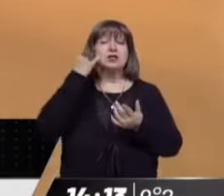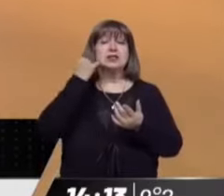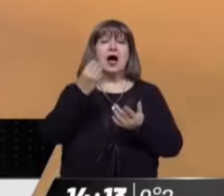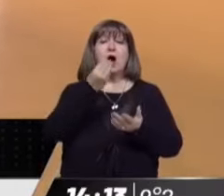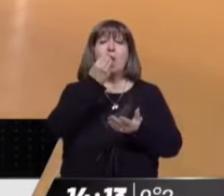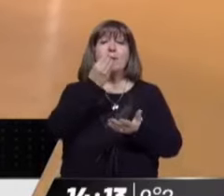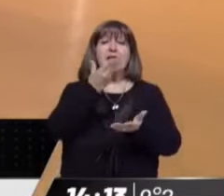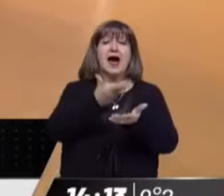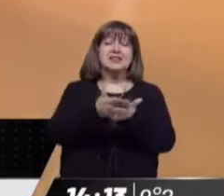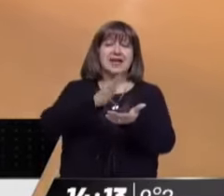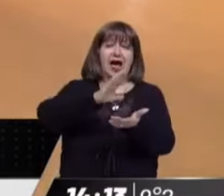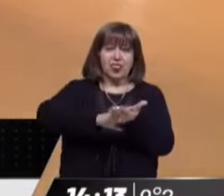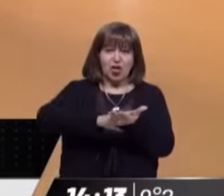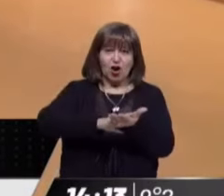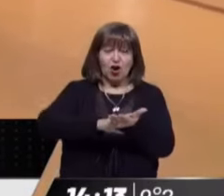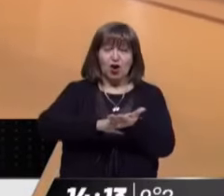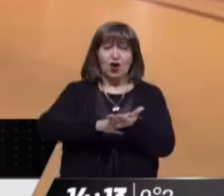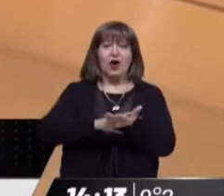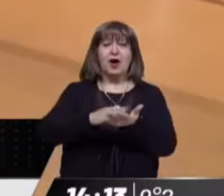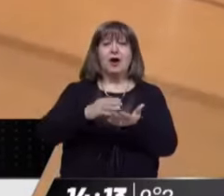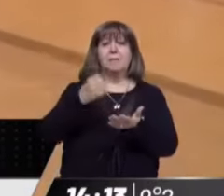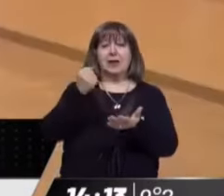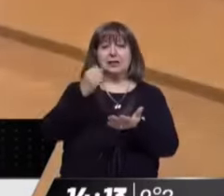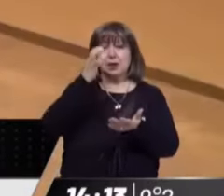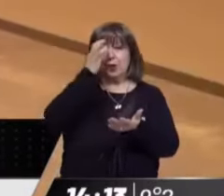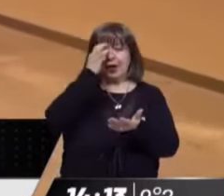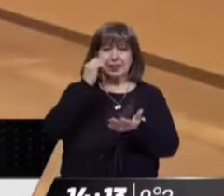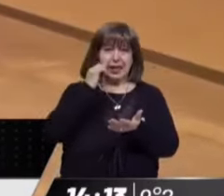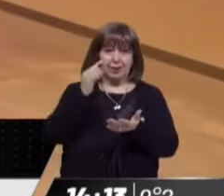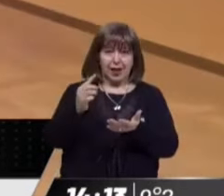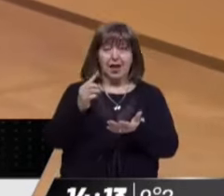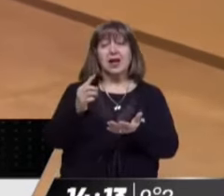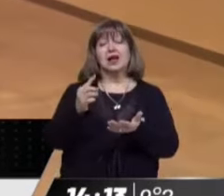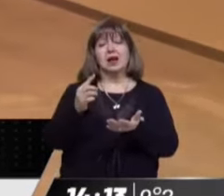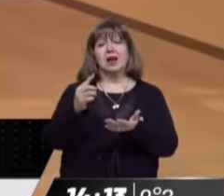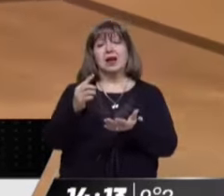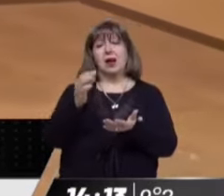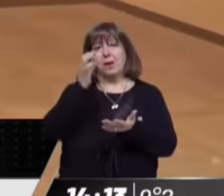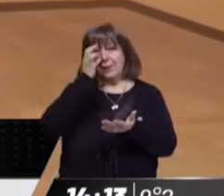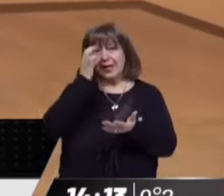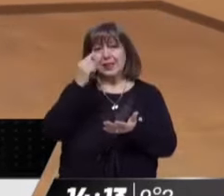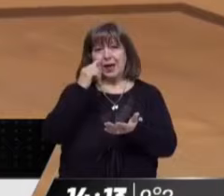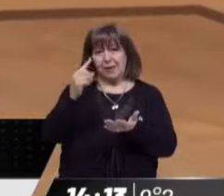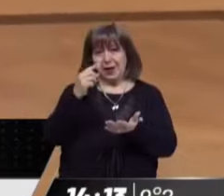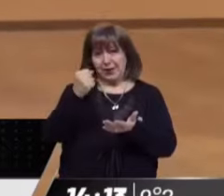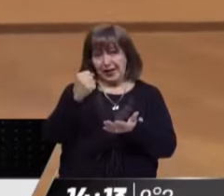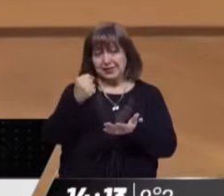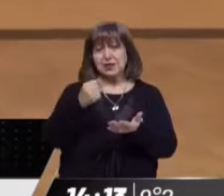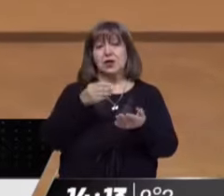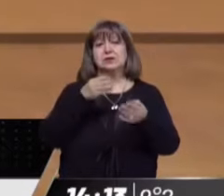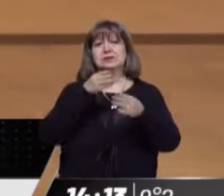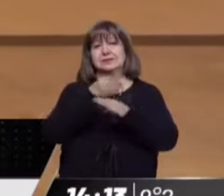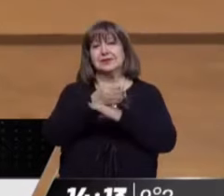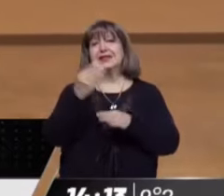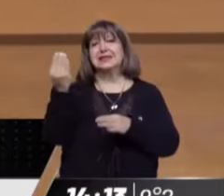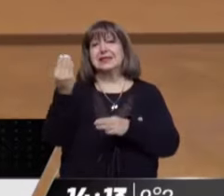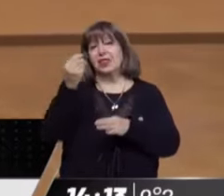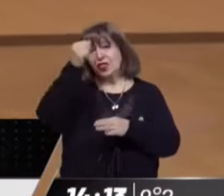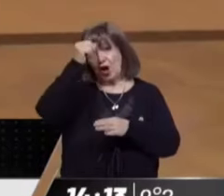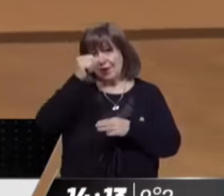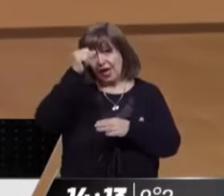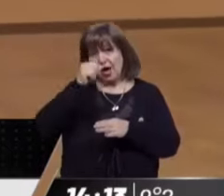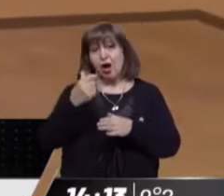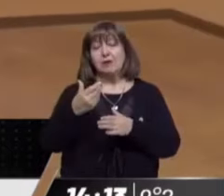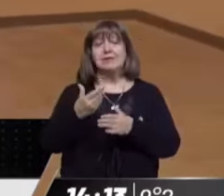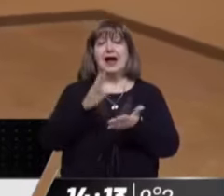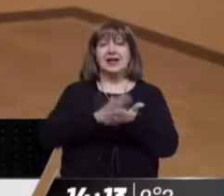con milonga que tiene un monto de 20.000 pesos. Que Mendo Encuentro Tango ha logrado una trascendencia muy importante al